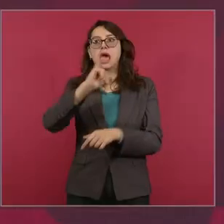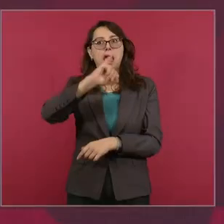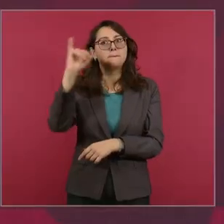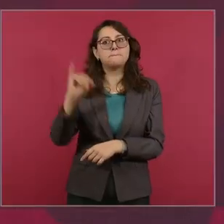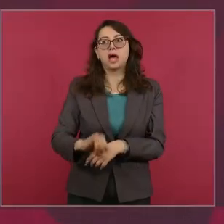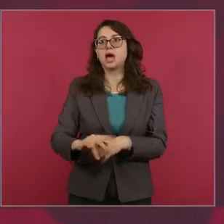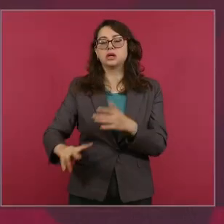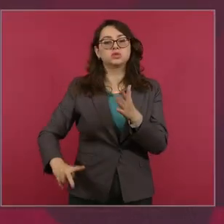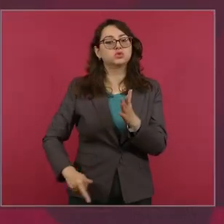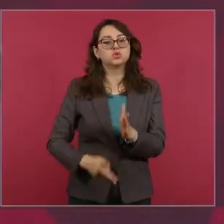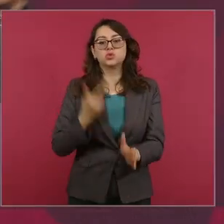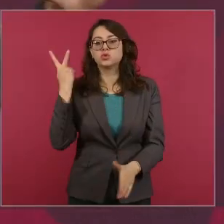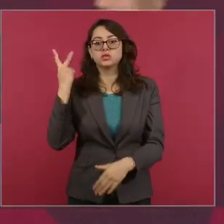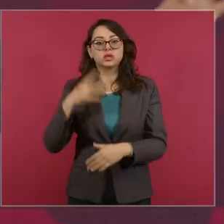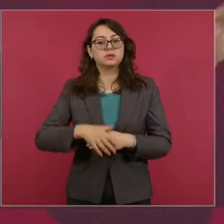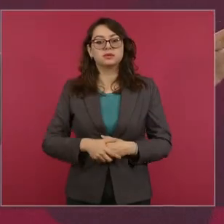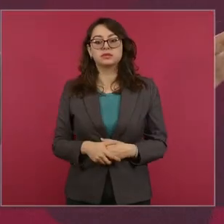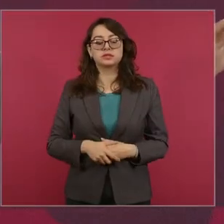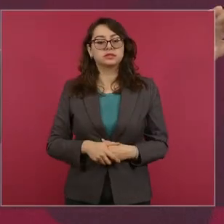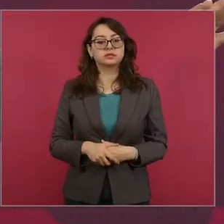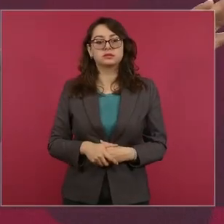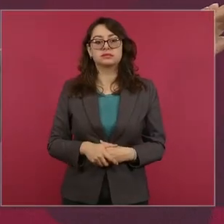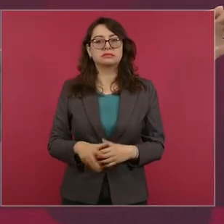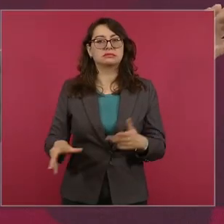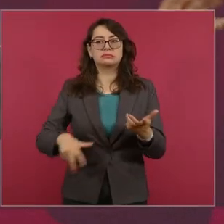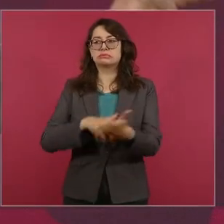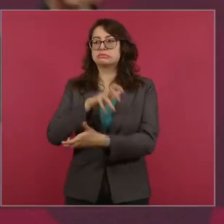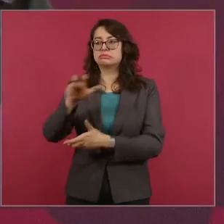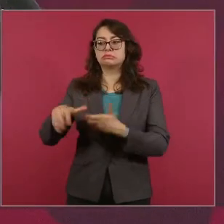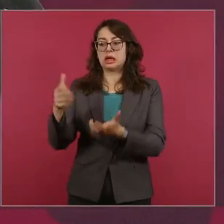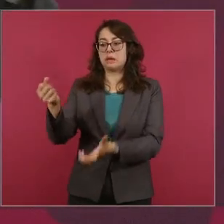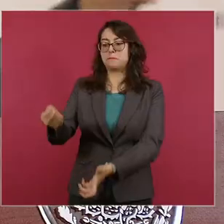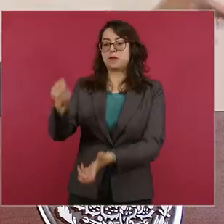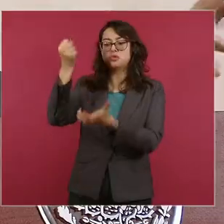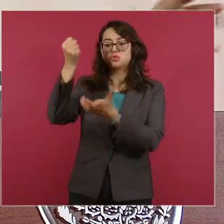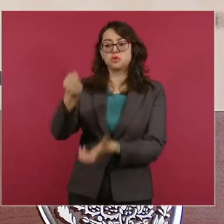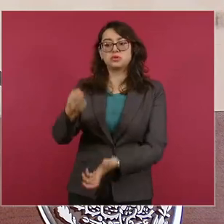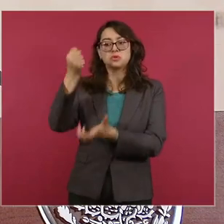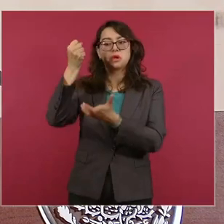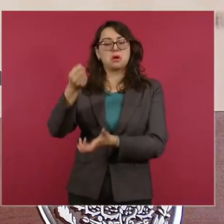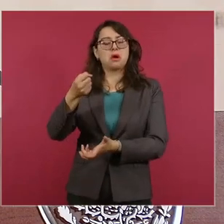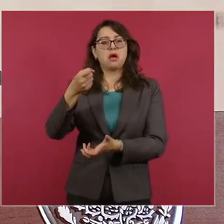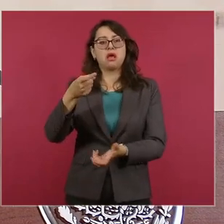porque pulverizaban el presupuesto y siempre era